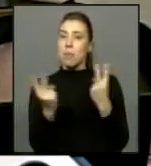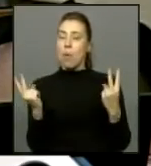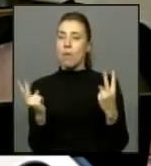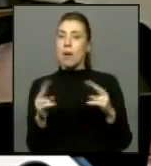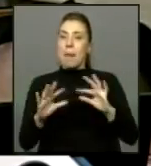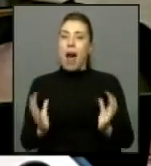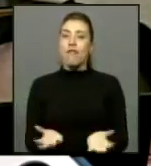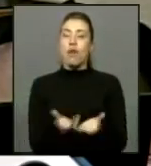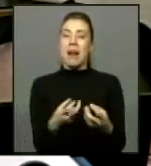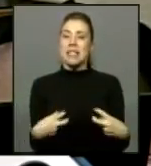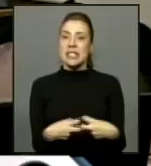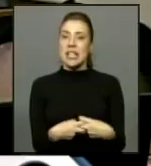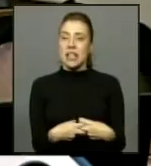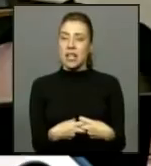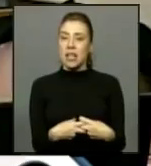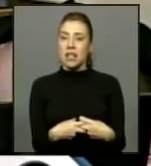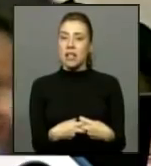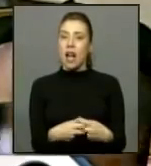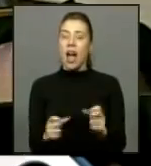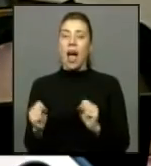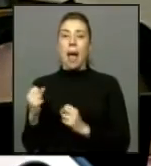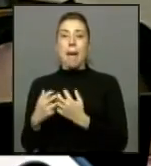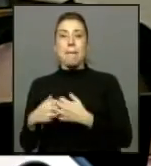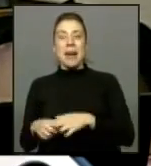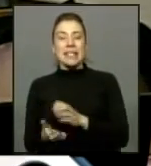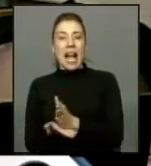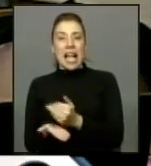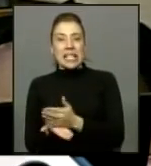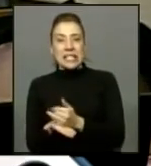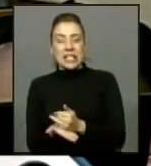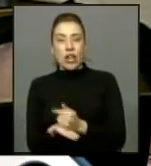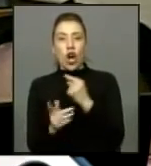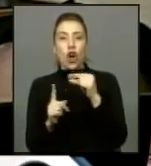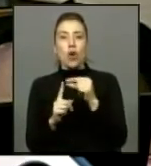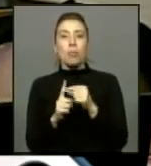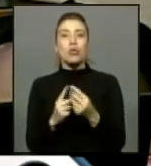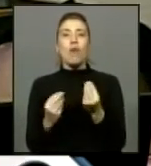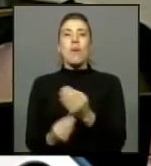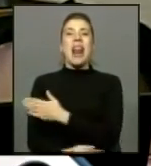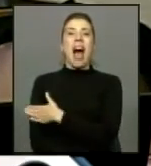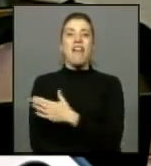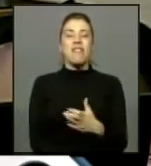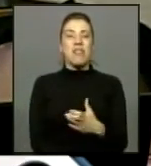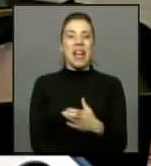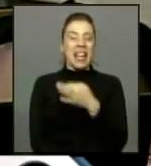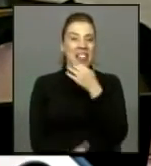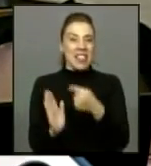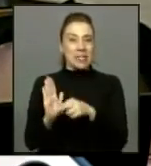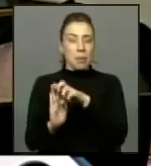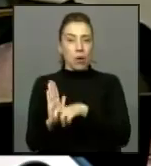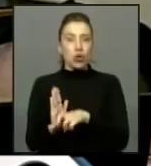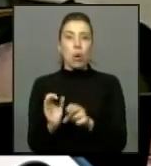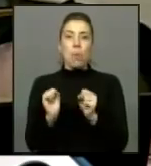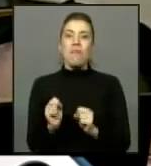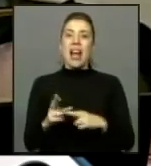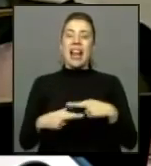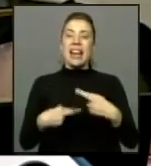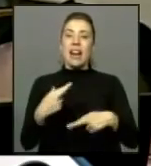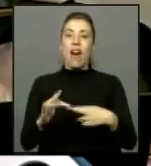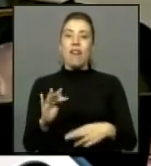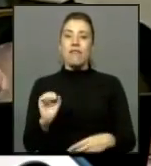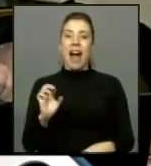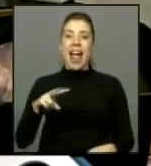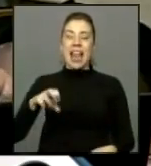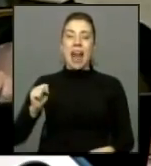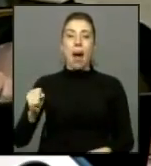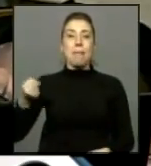constituir sindicatos, el amar a las empresas denominadas estratégicas, el concepto de buena fe que se utiliza en el proyecto, la posibilidad de reanudación de faenas por parte del